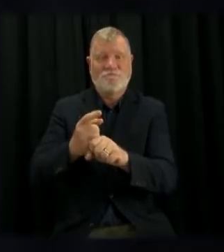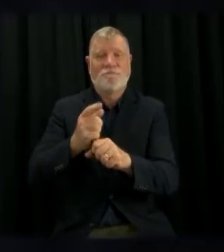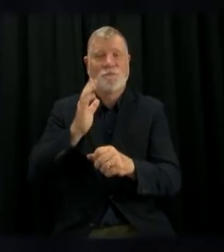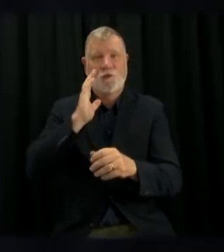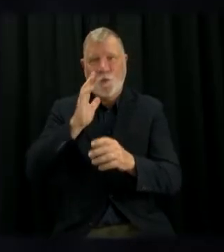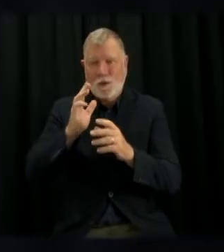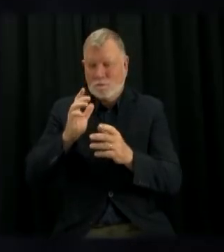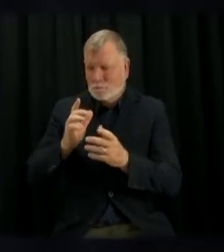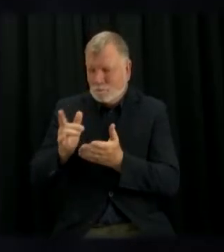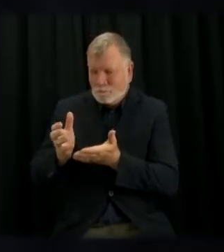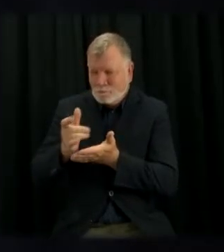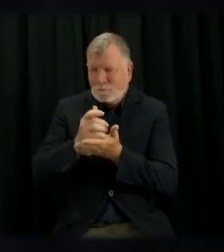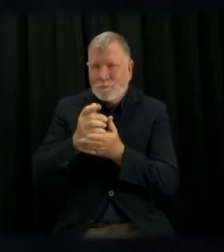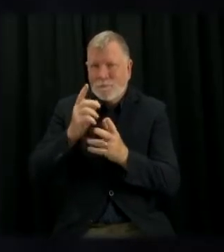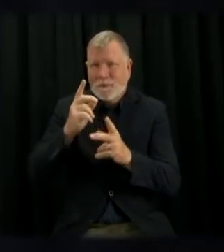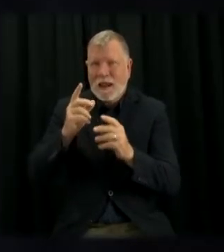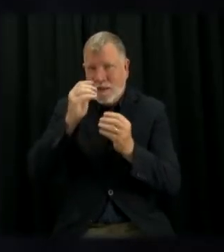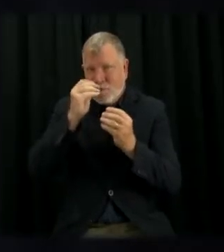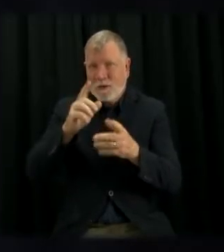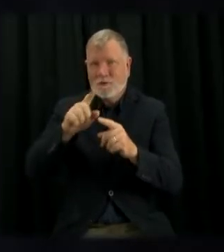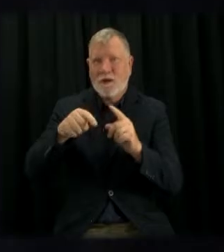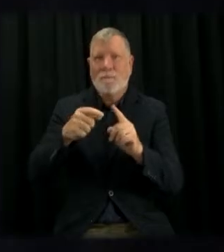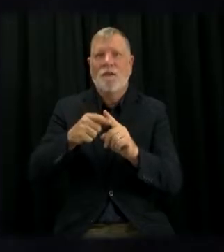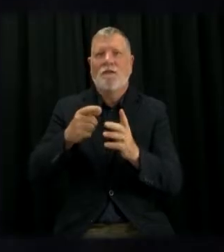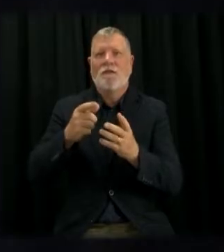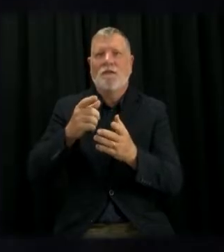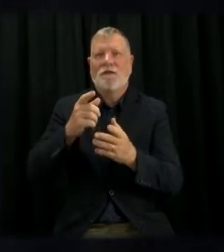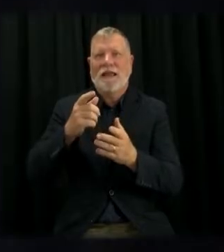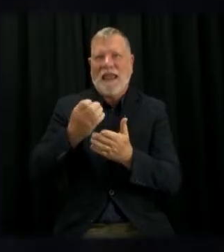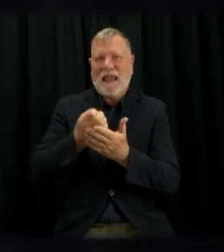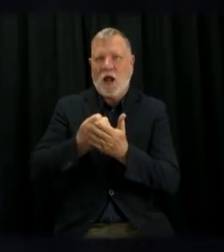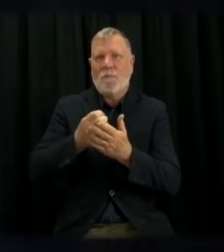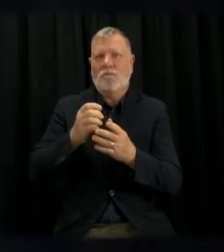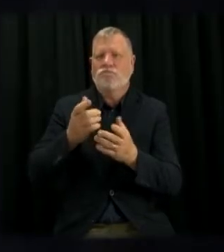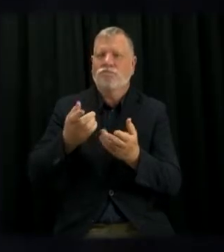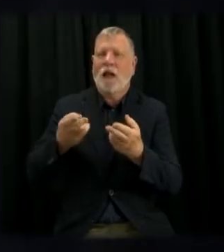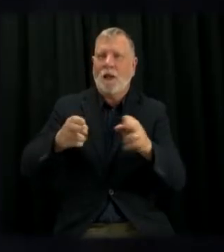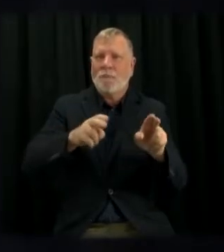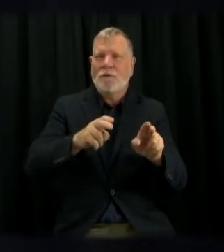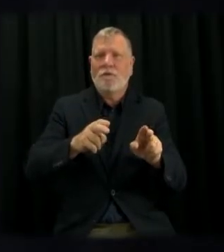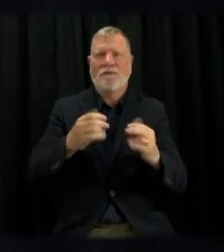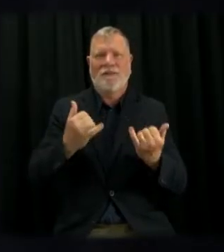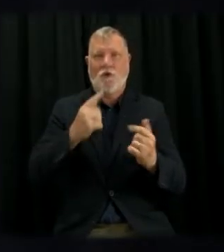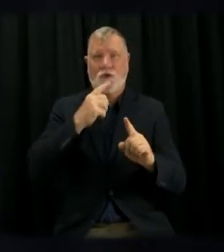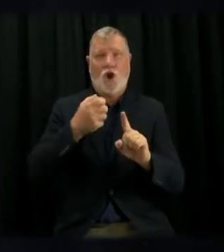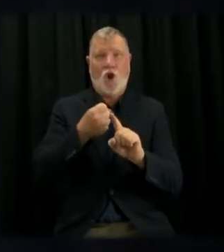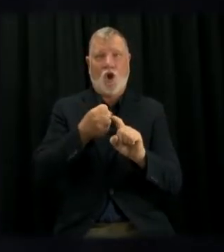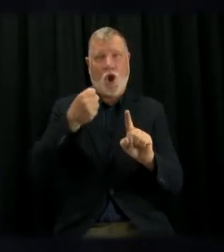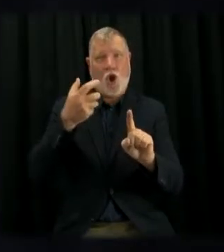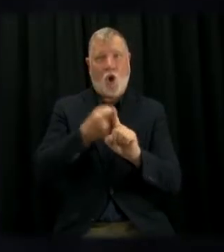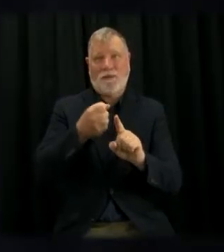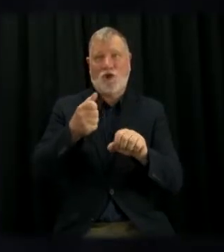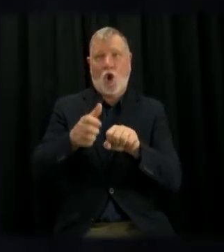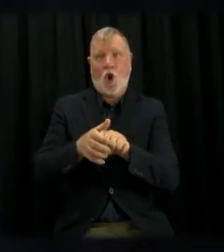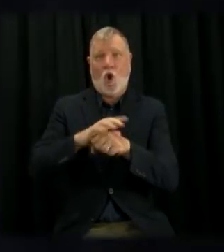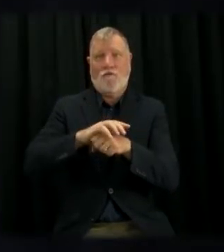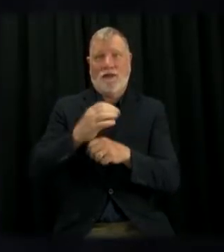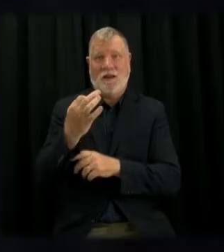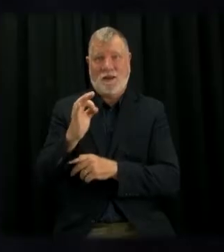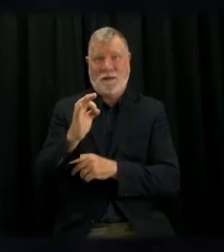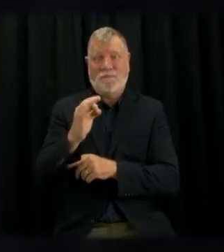anuales para ser incorporados con los gastos y para reflejar las condiciones macroeconómicas, principalmente el